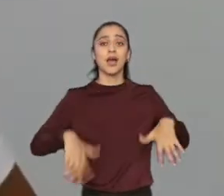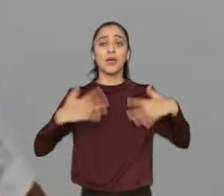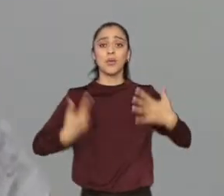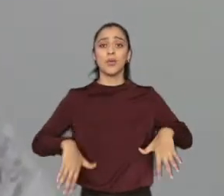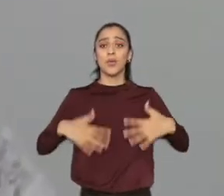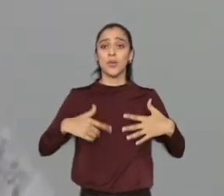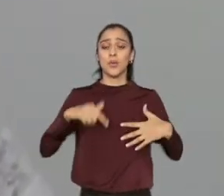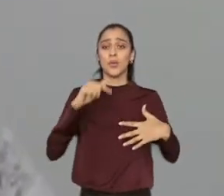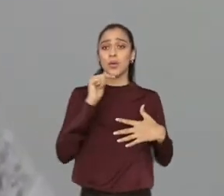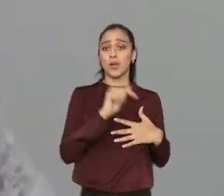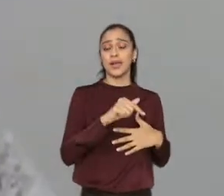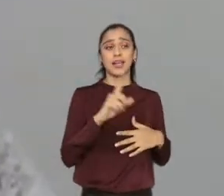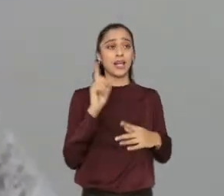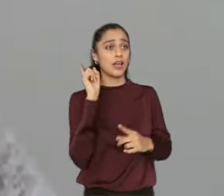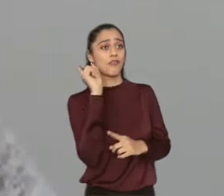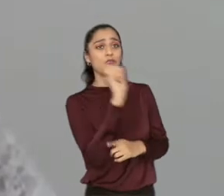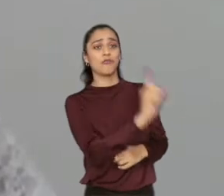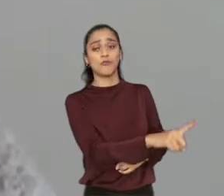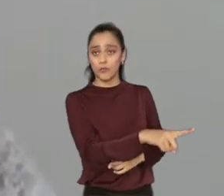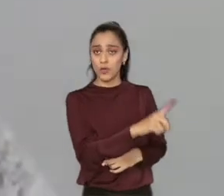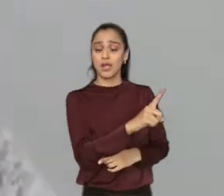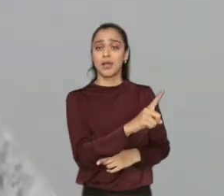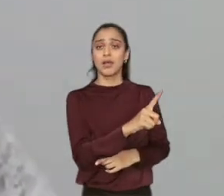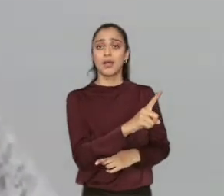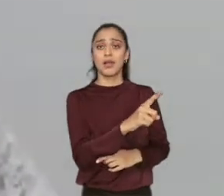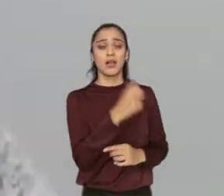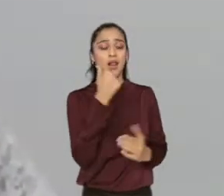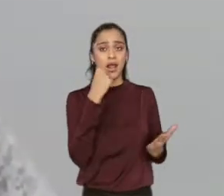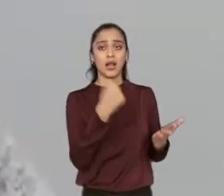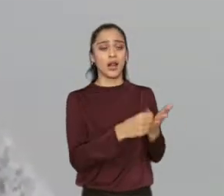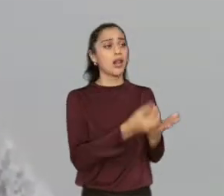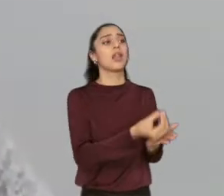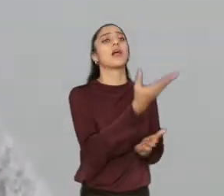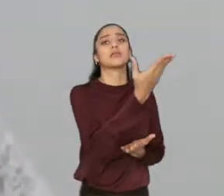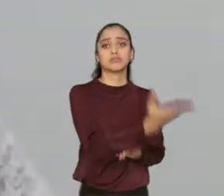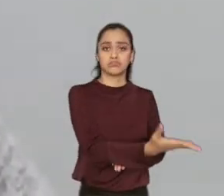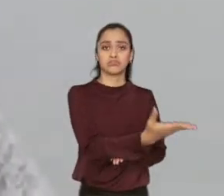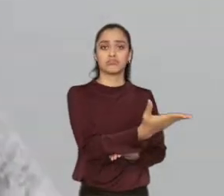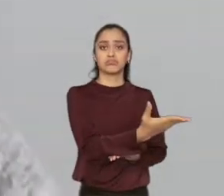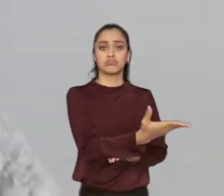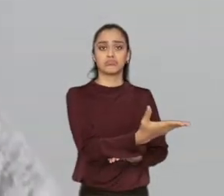oye, esto es una. Llegué allá y dejé la carta.